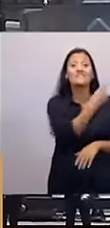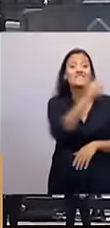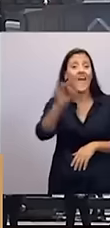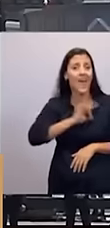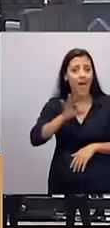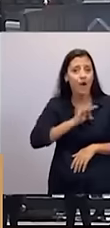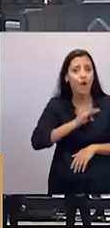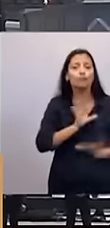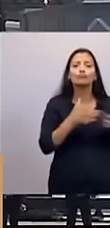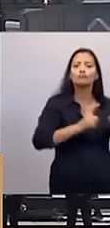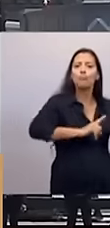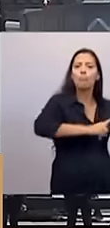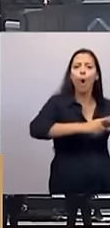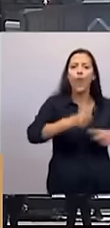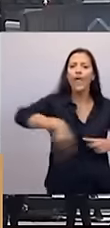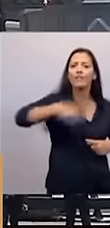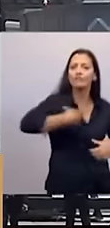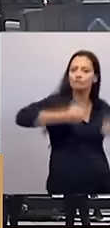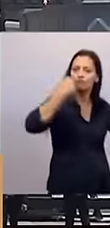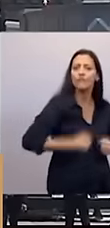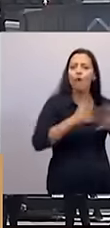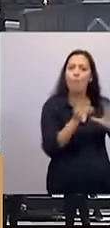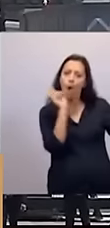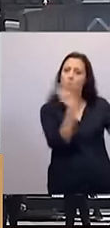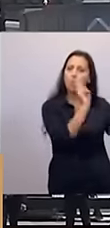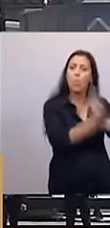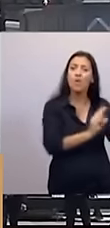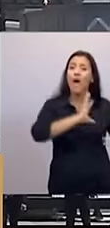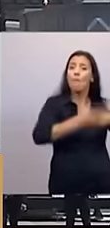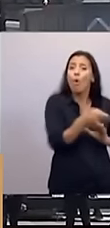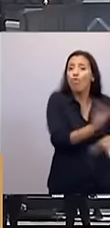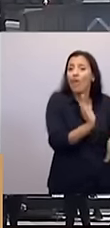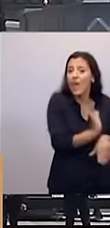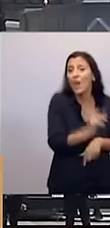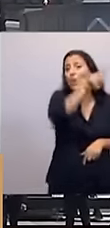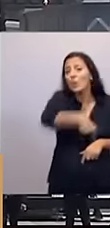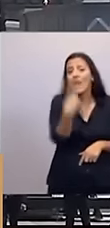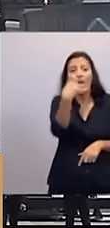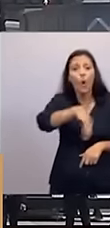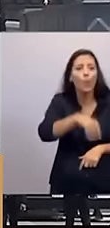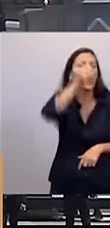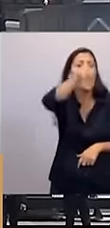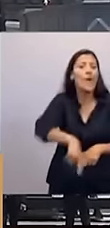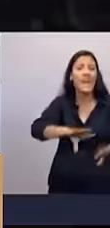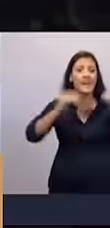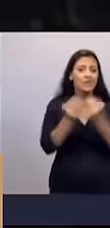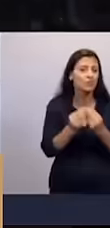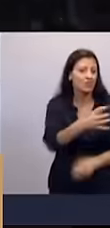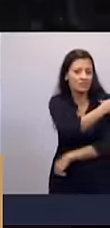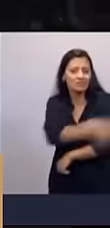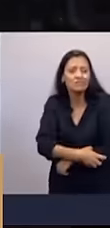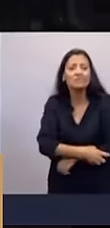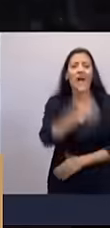tímida recuperación de la economía argentina, como es el caso por ejemplo del peso de los de las